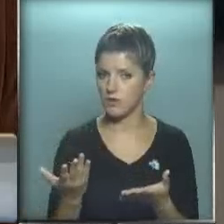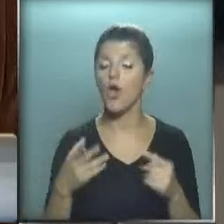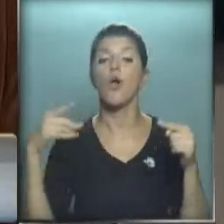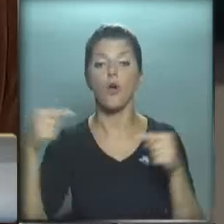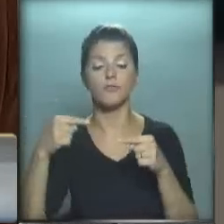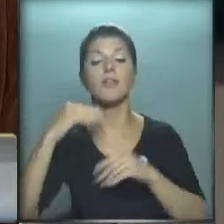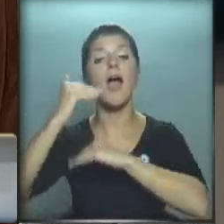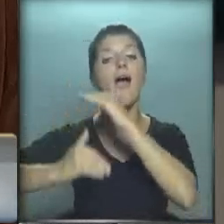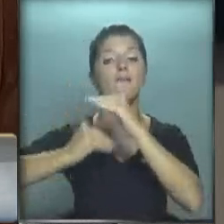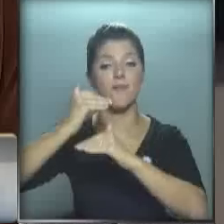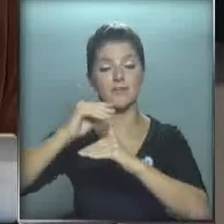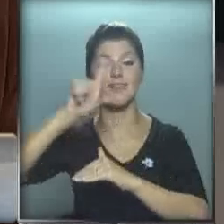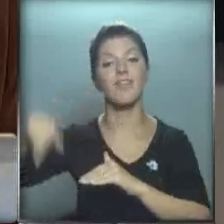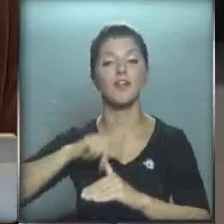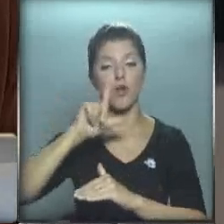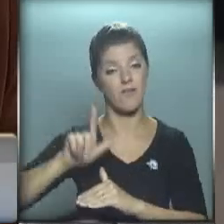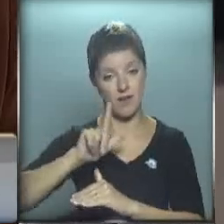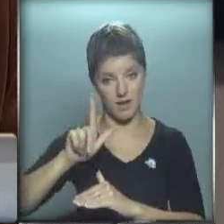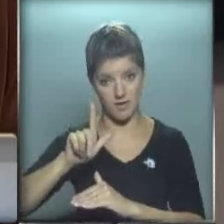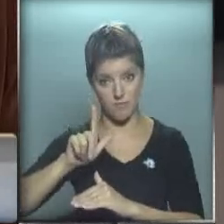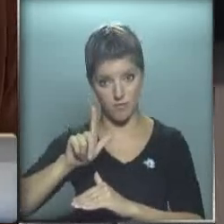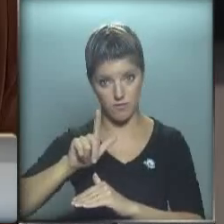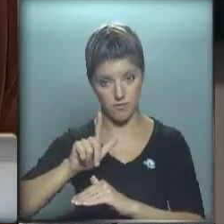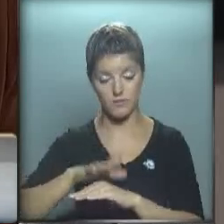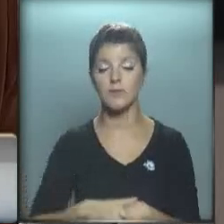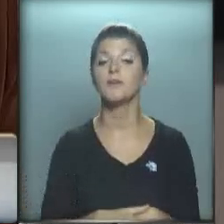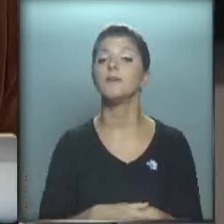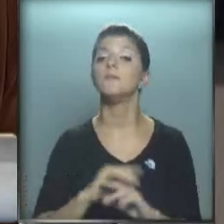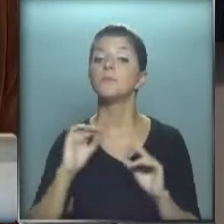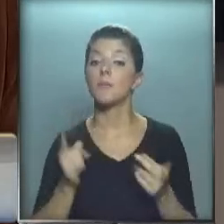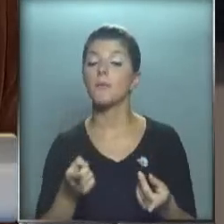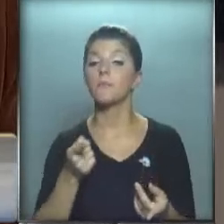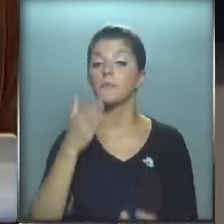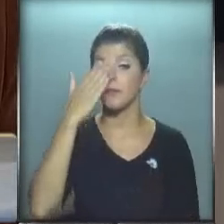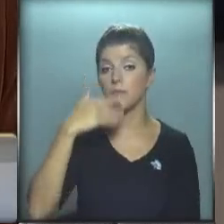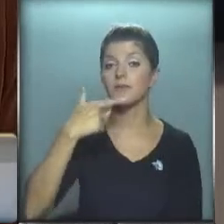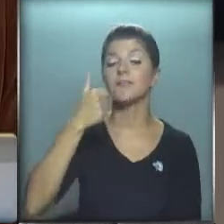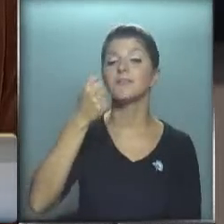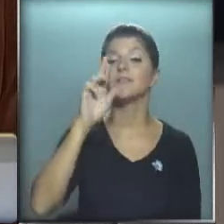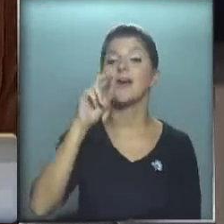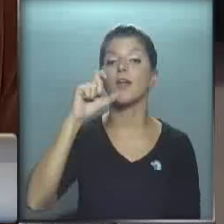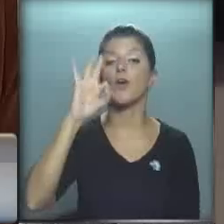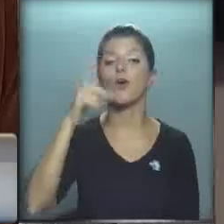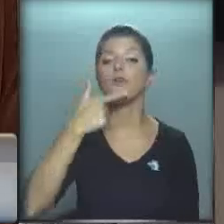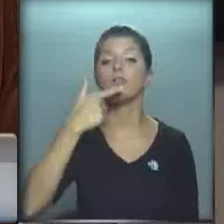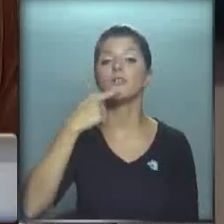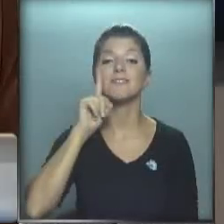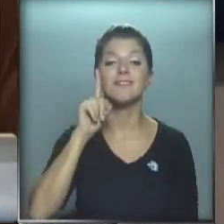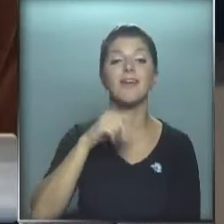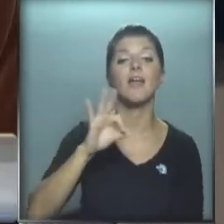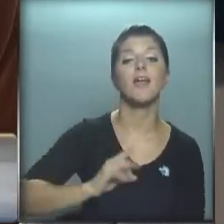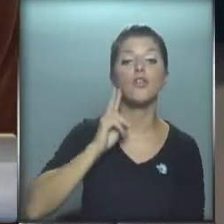los avances del neoliberalismo incluso a pesar de haber ganado sarcos las elecciones en el